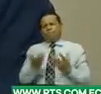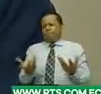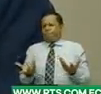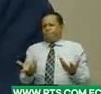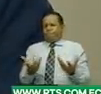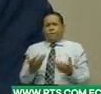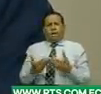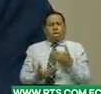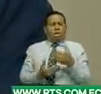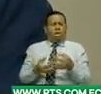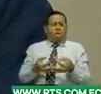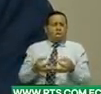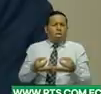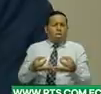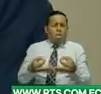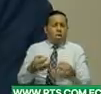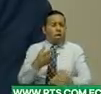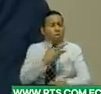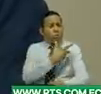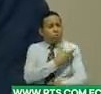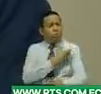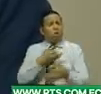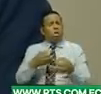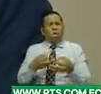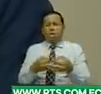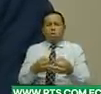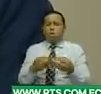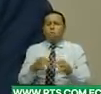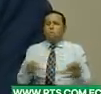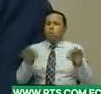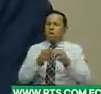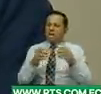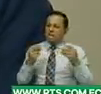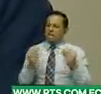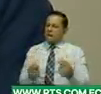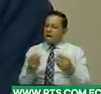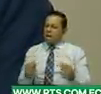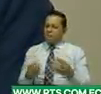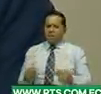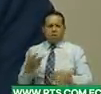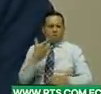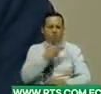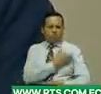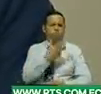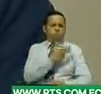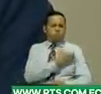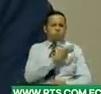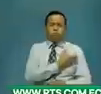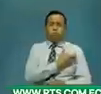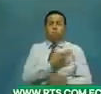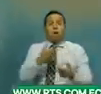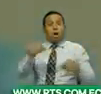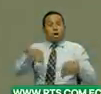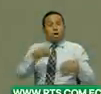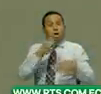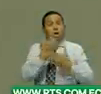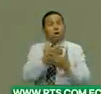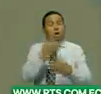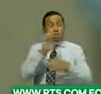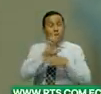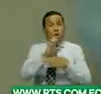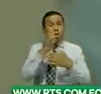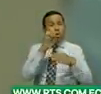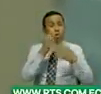que el proceso de vacunación sea mucho más rápido. La reactivación económica del país depende de la vacunación. Por ahora, solo